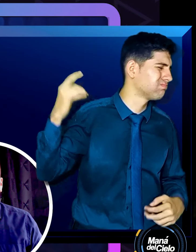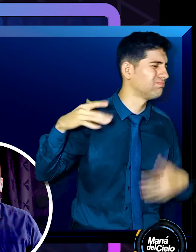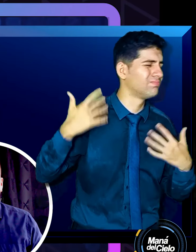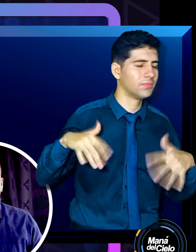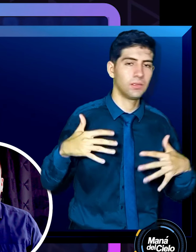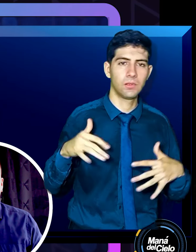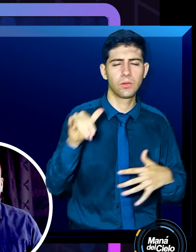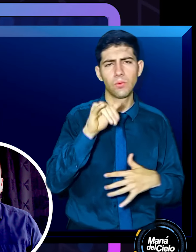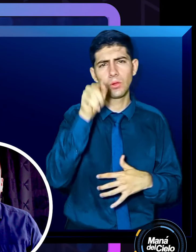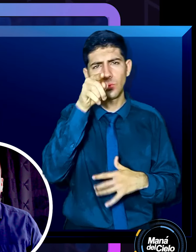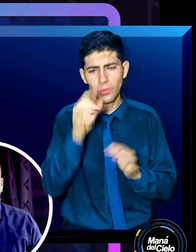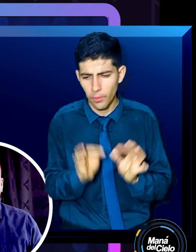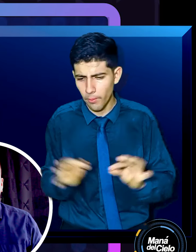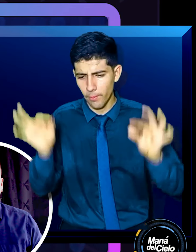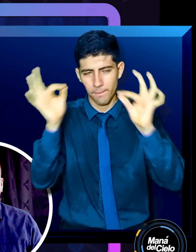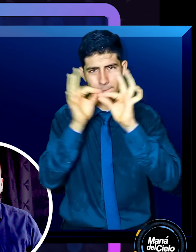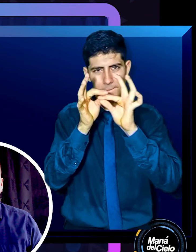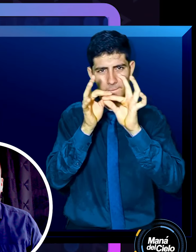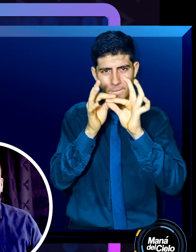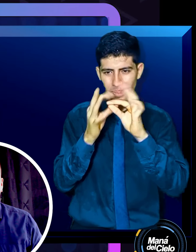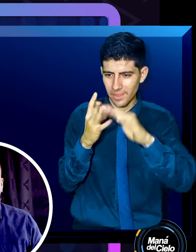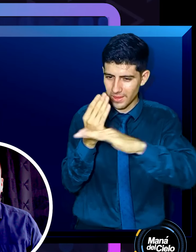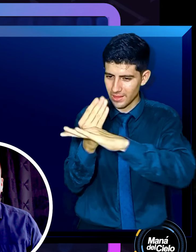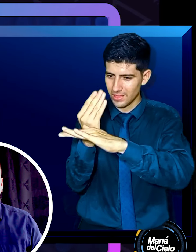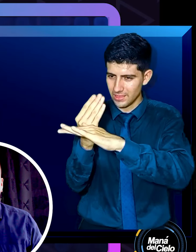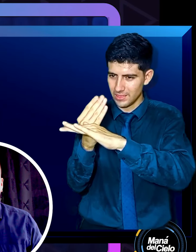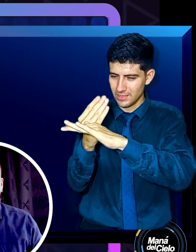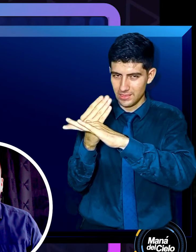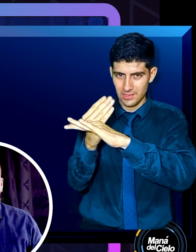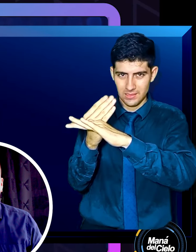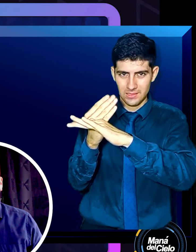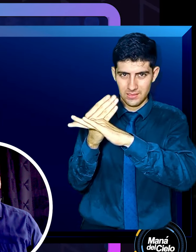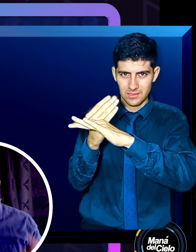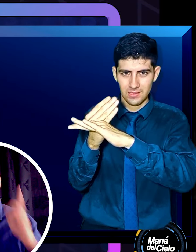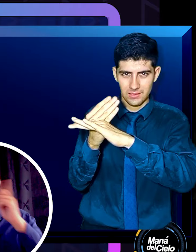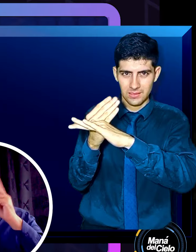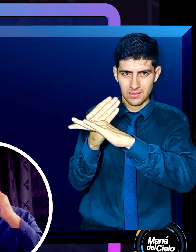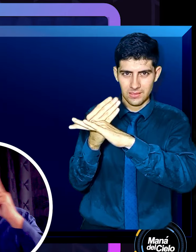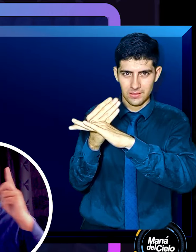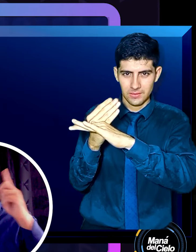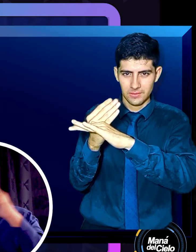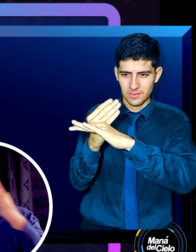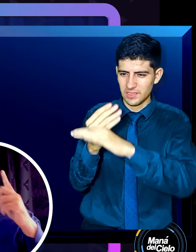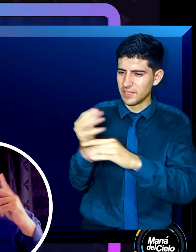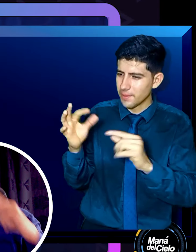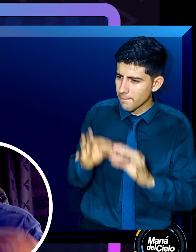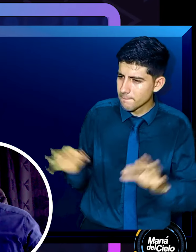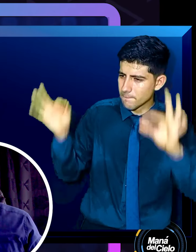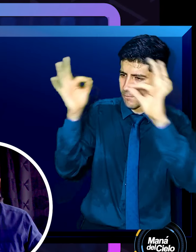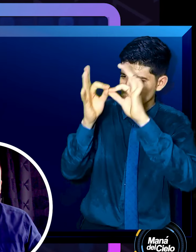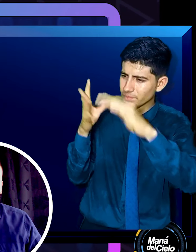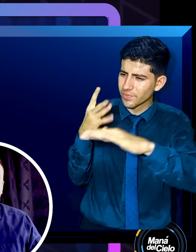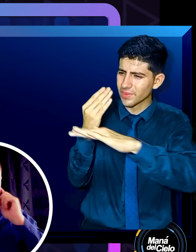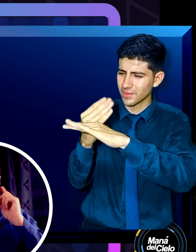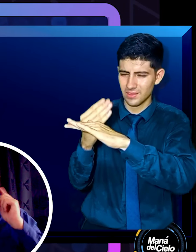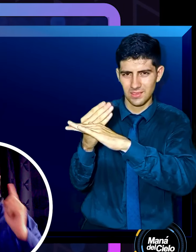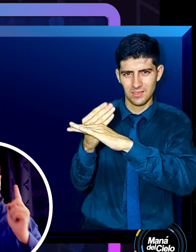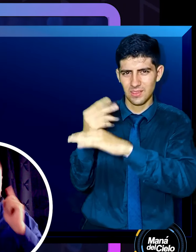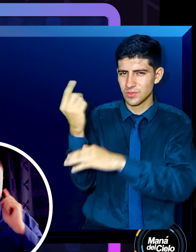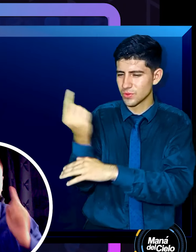Hoy me dijeron a él, tu puesto estará vacío. Esa silla no la puede llenar nadie.